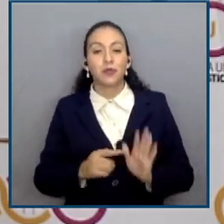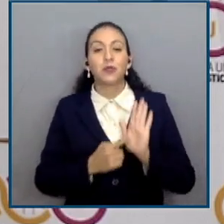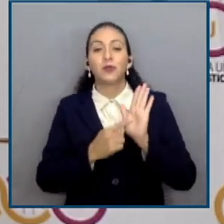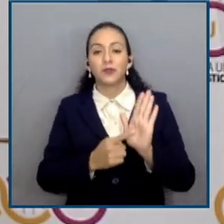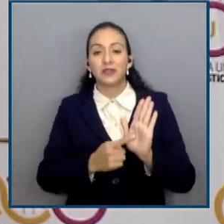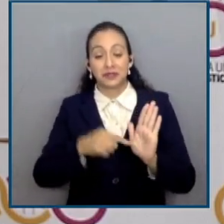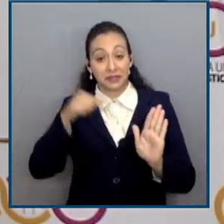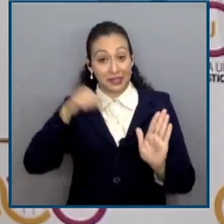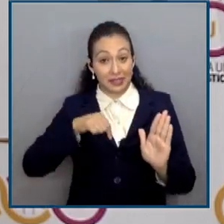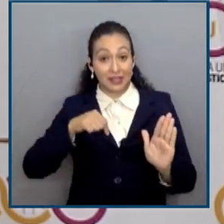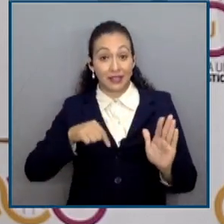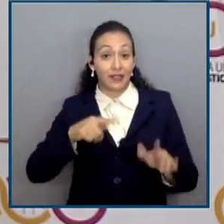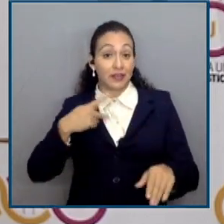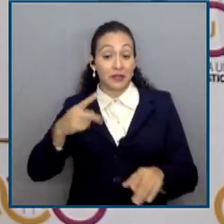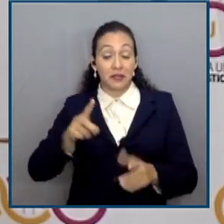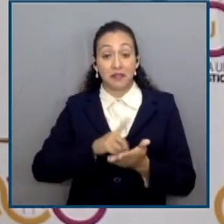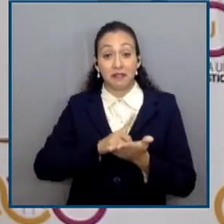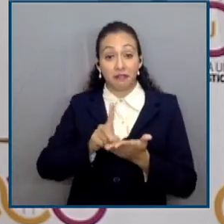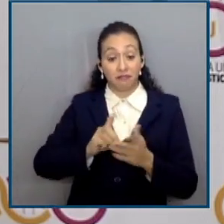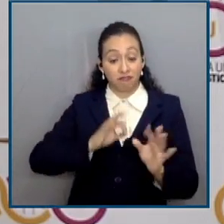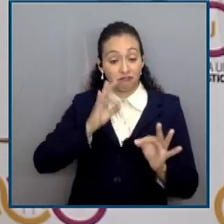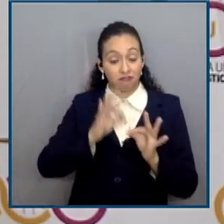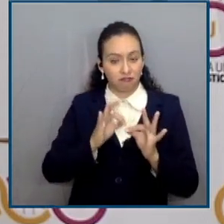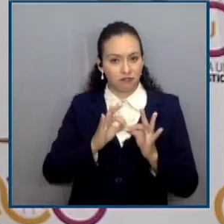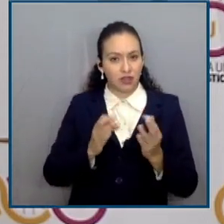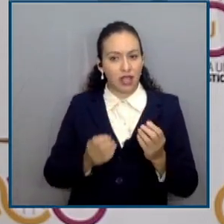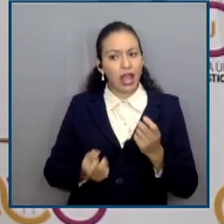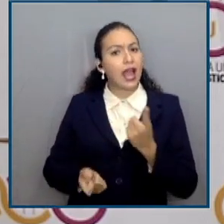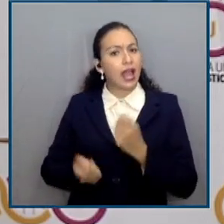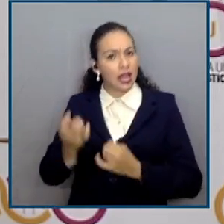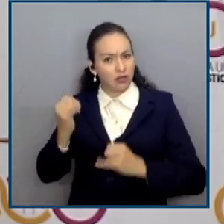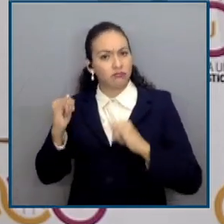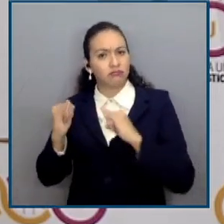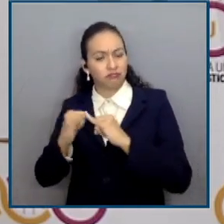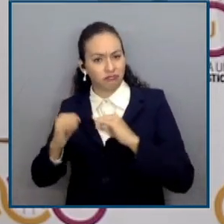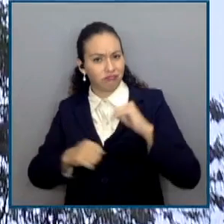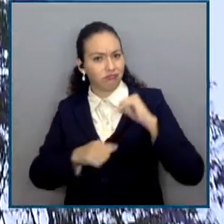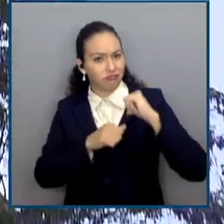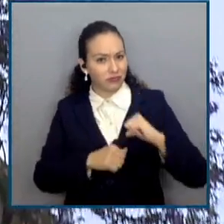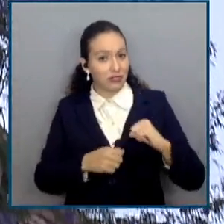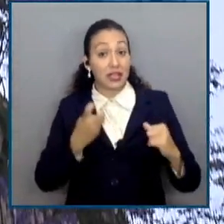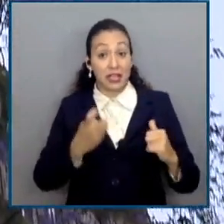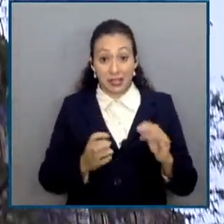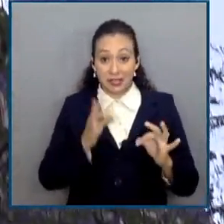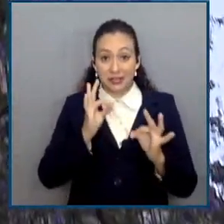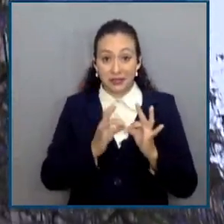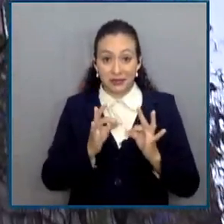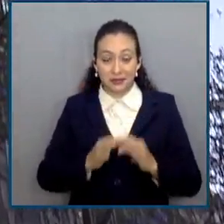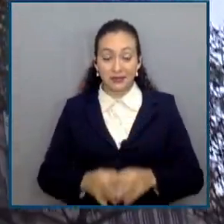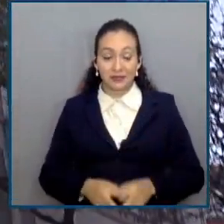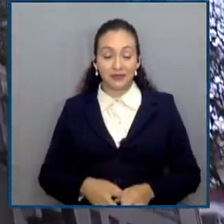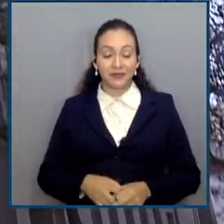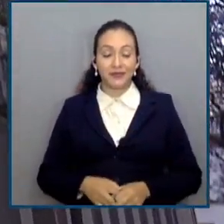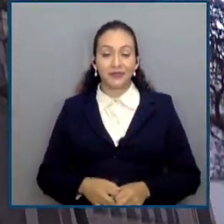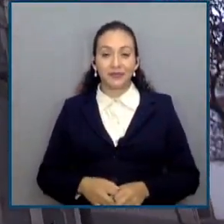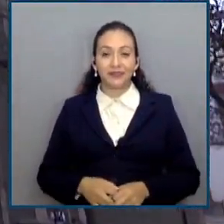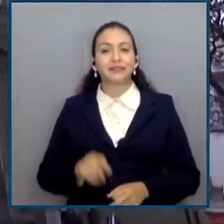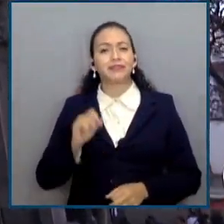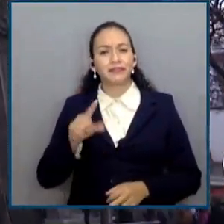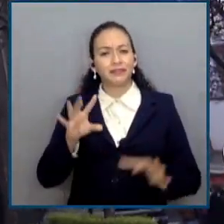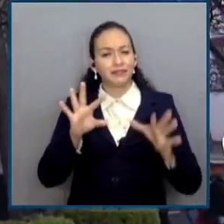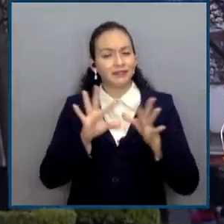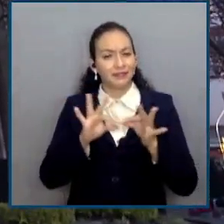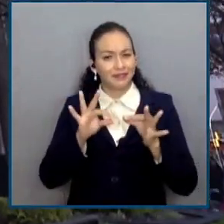y que habrá instituciones que están encargadas precisamente de ello. Asimismo, reiteró la relevancia de fortalecer